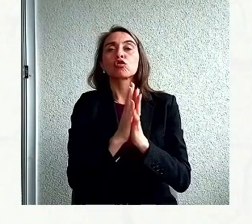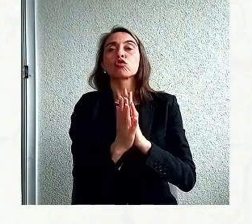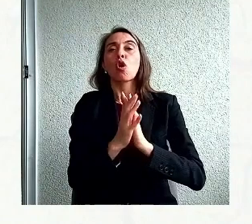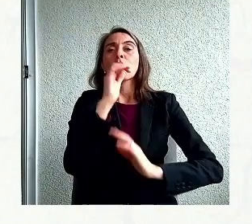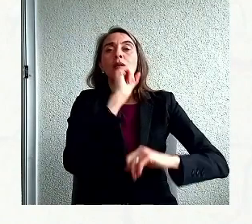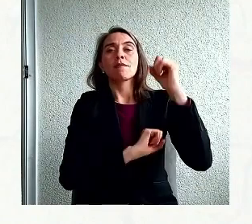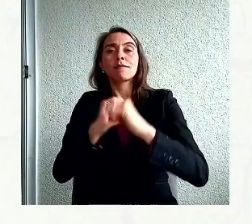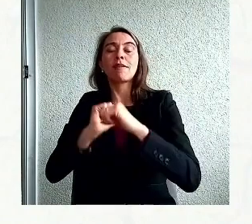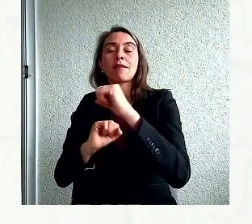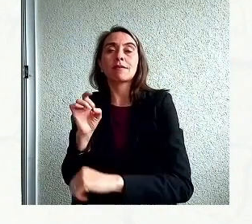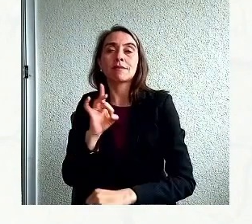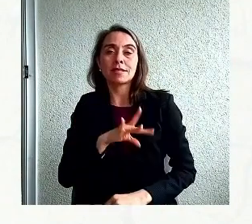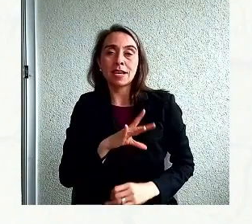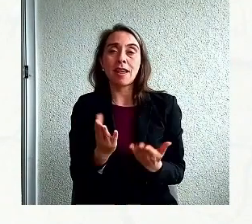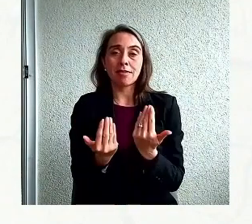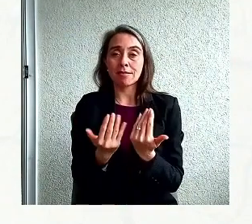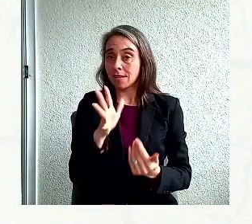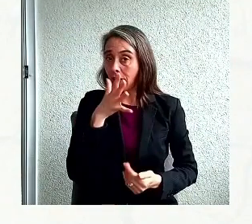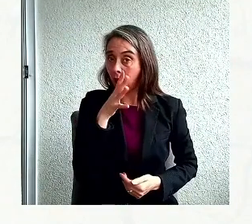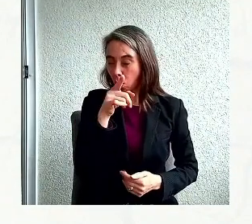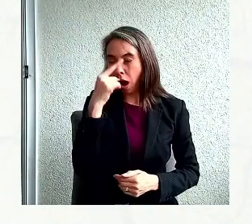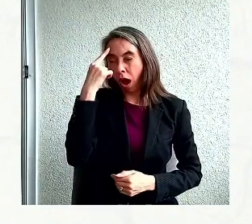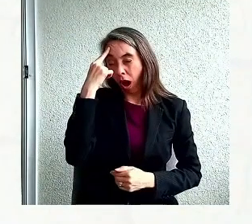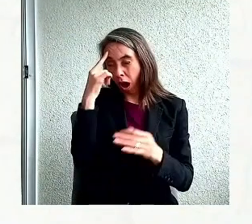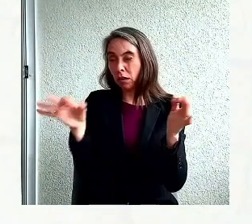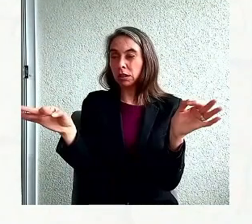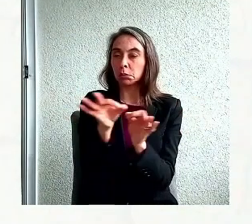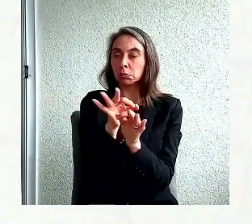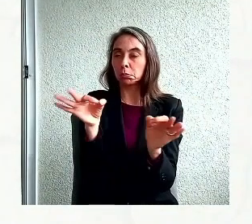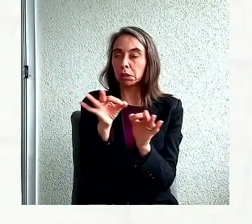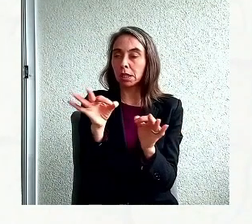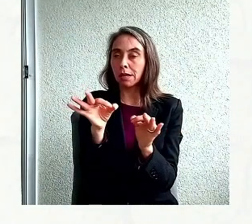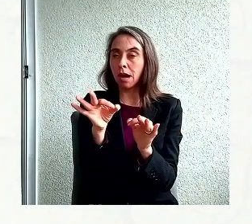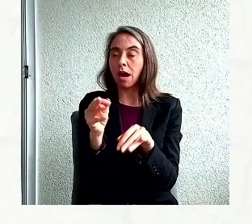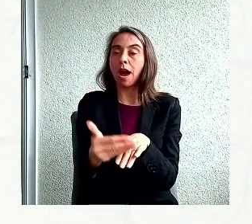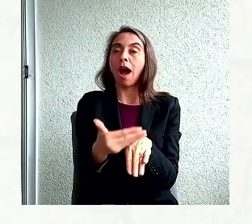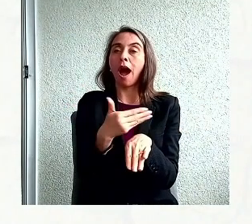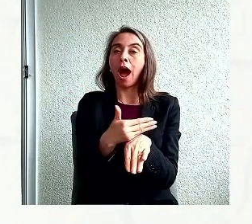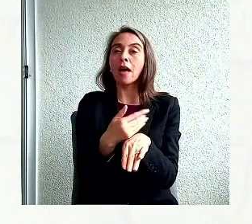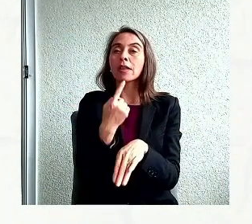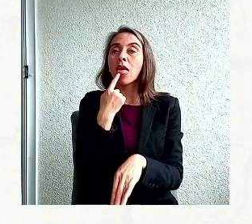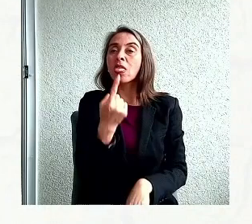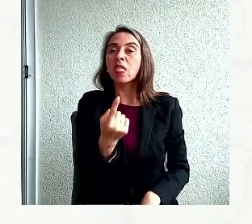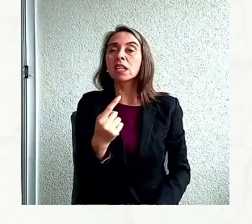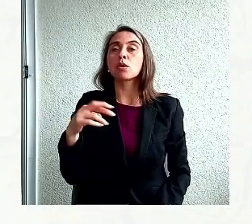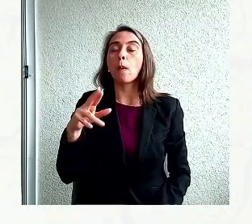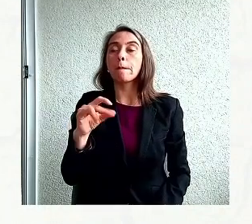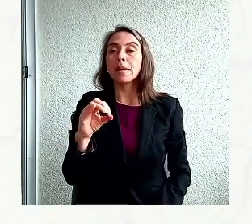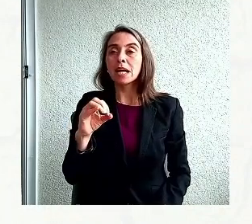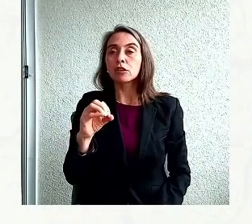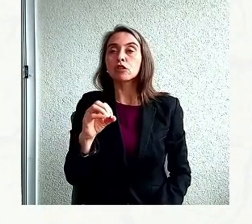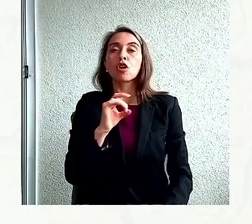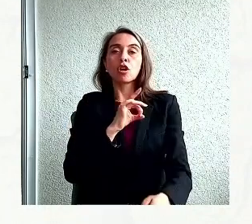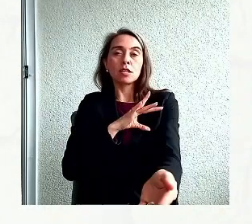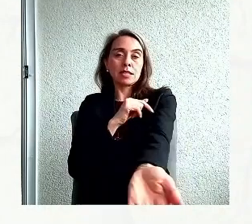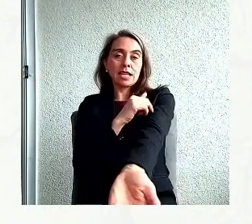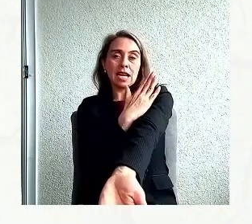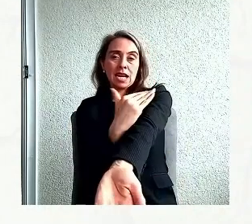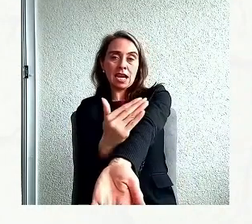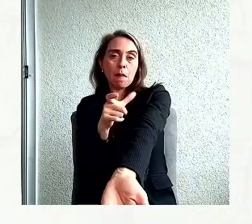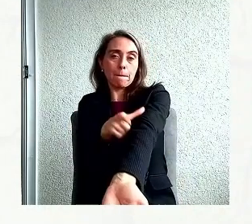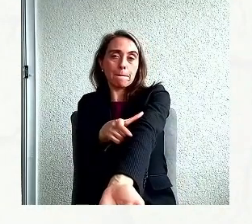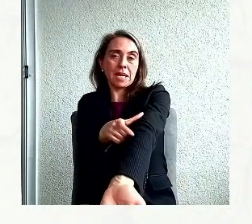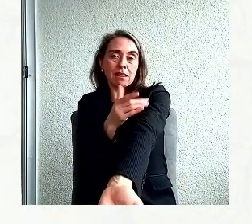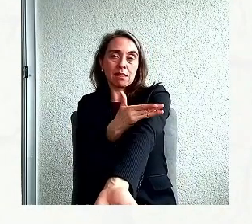zona central andina hay más o menos una superficie de 853 kilómetros cuadrados, que es más o menos 1,5 veces el tamaño de la